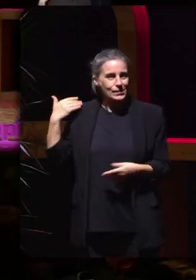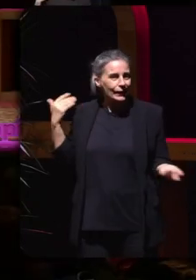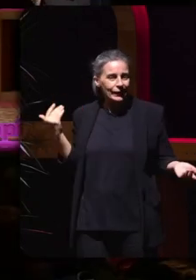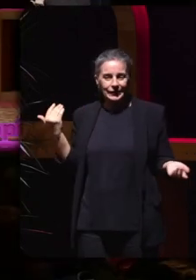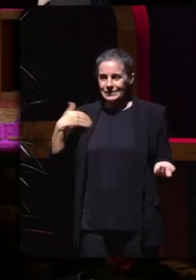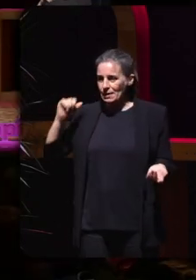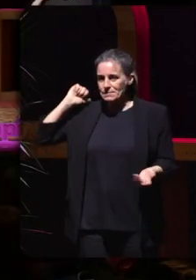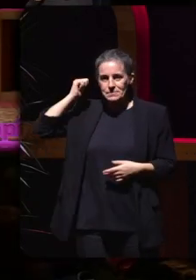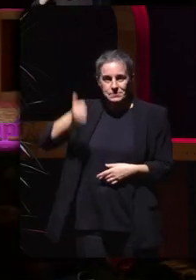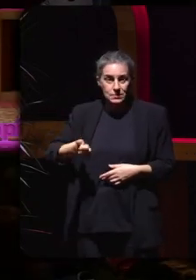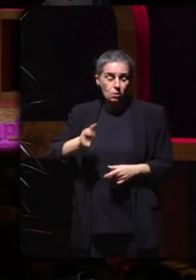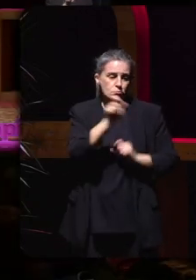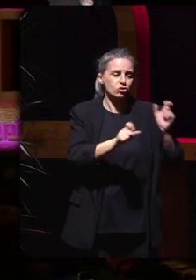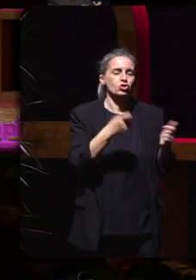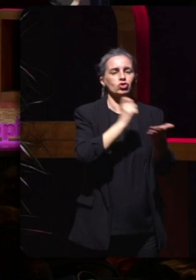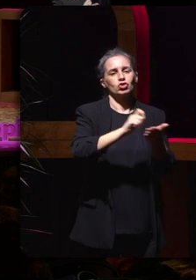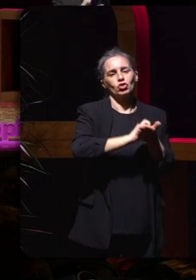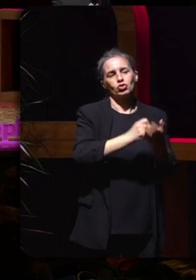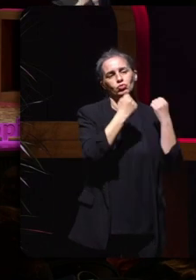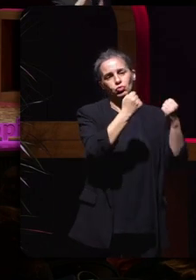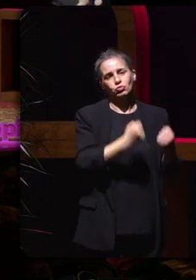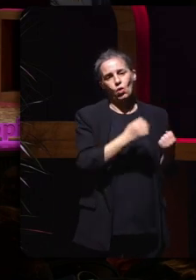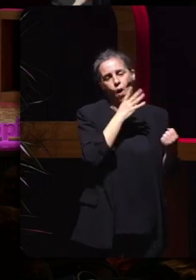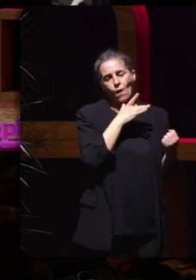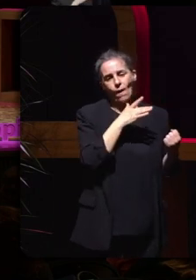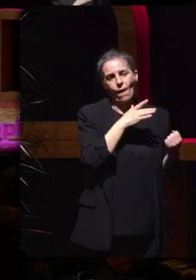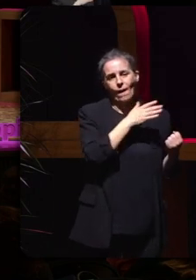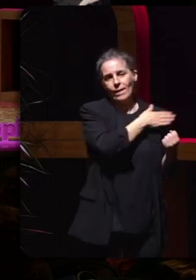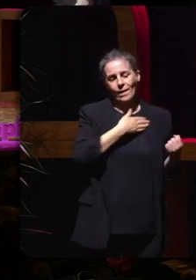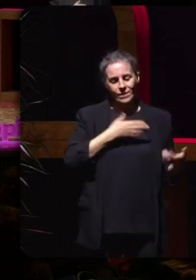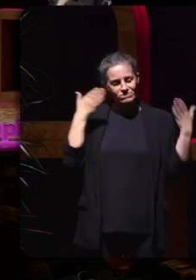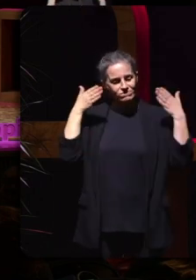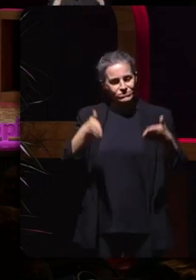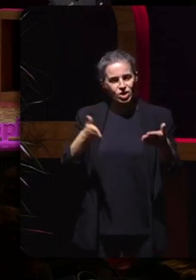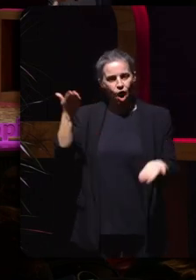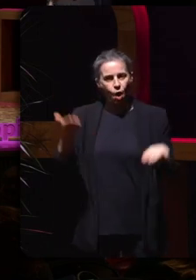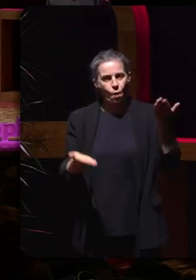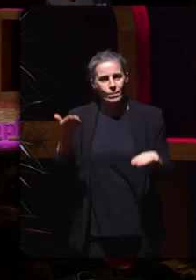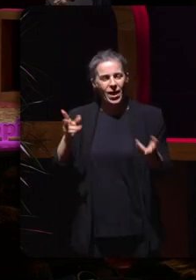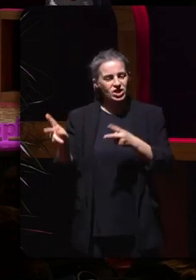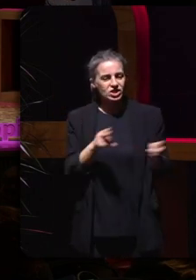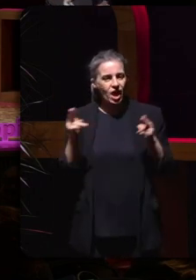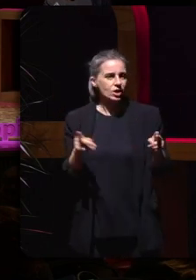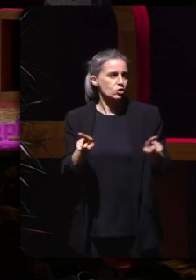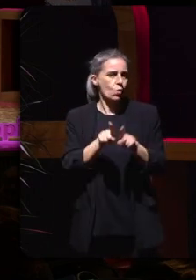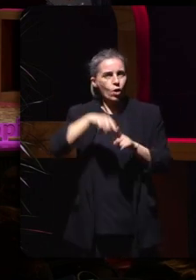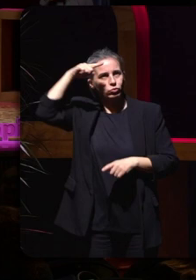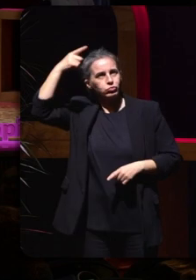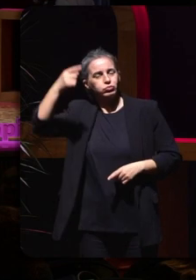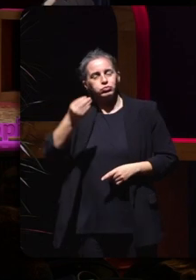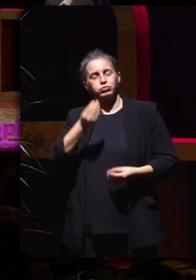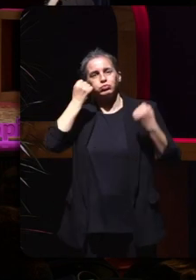los grandes escritores echaran el ojo y empezaron a comparar las series con Shakespeare